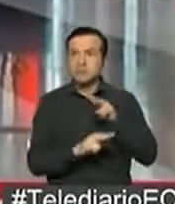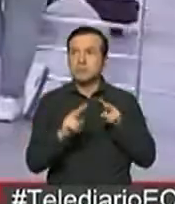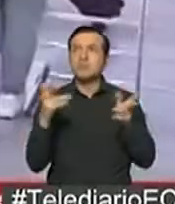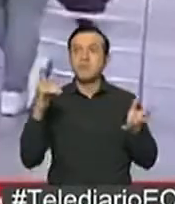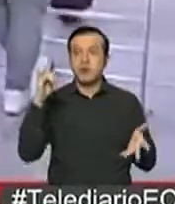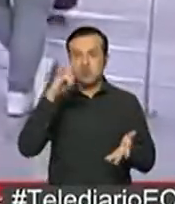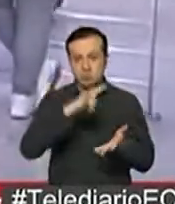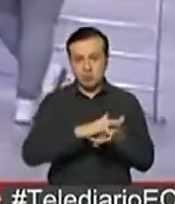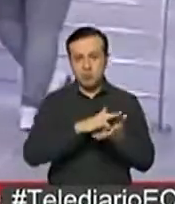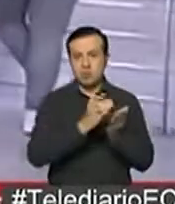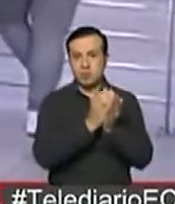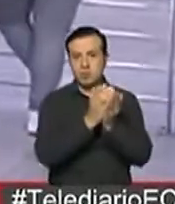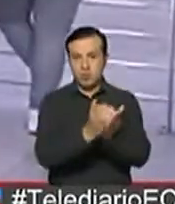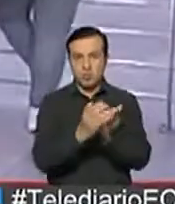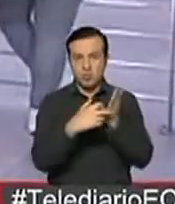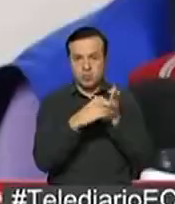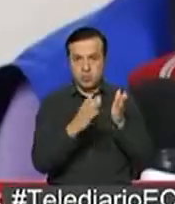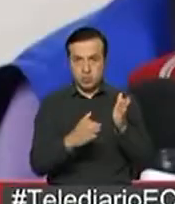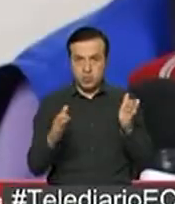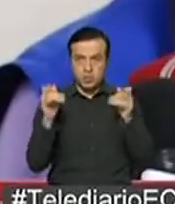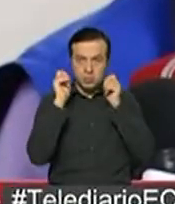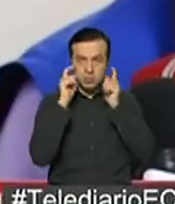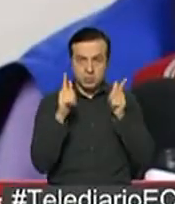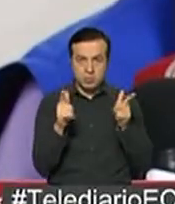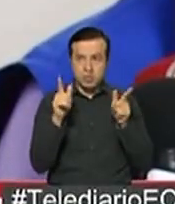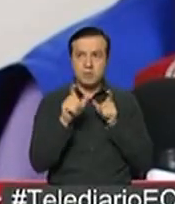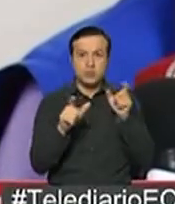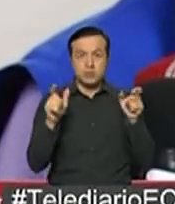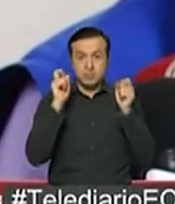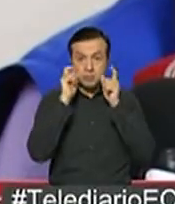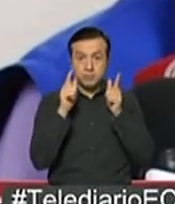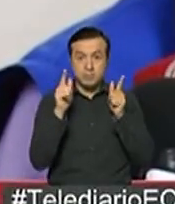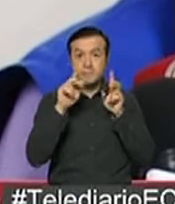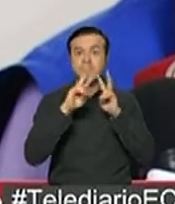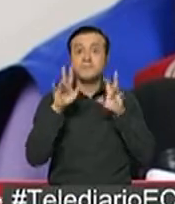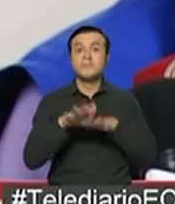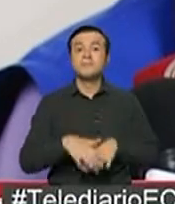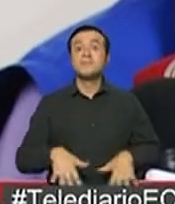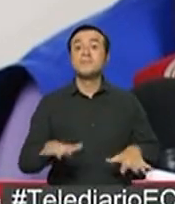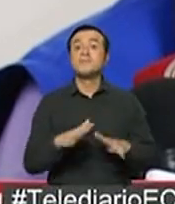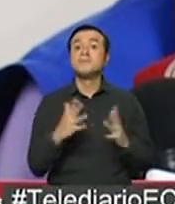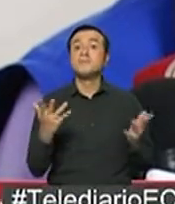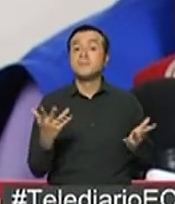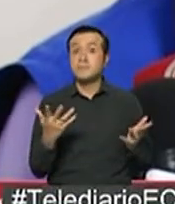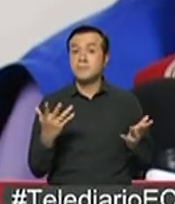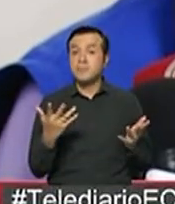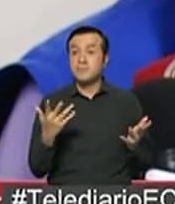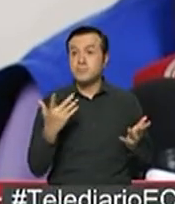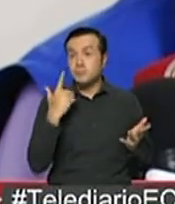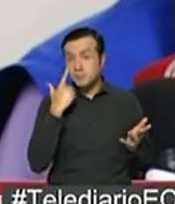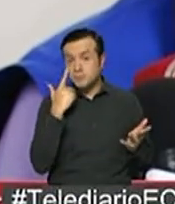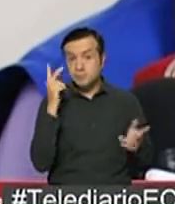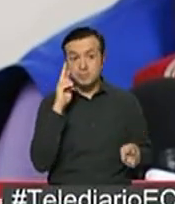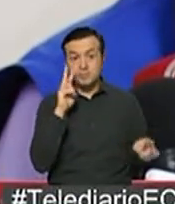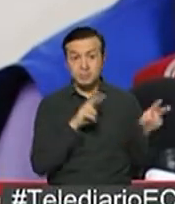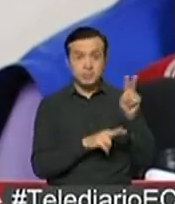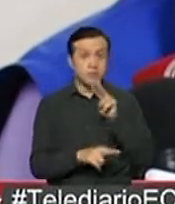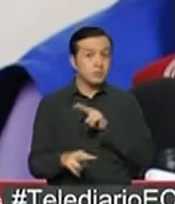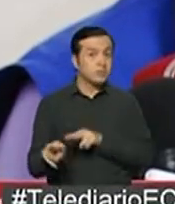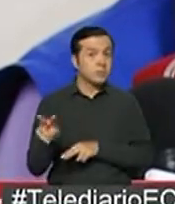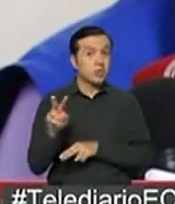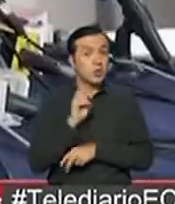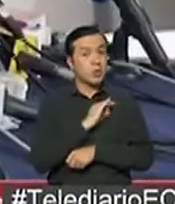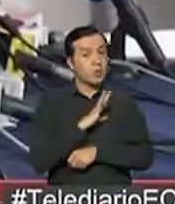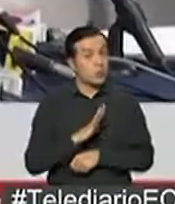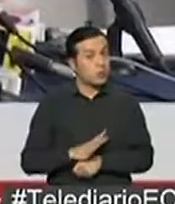puertos y terminales tendremos personal de vigilancia epidemiológica de activos que hacen la búsqueda de posibles casos sospechosos